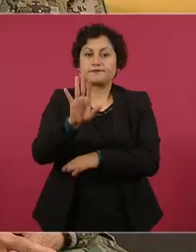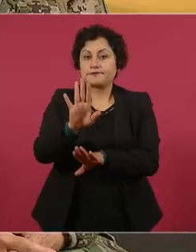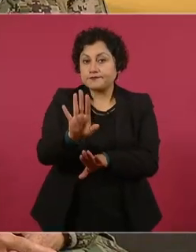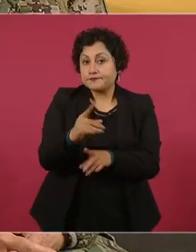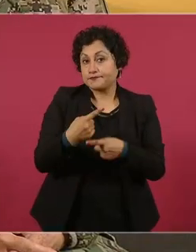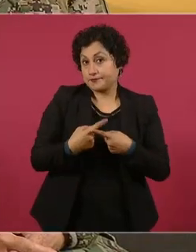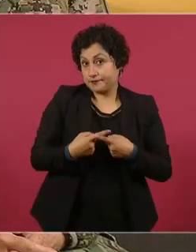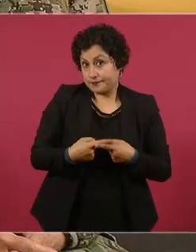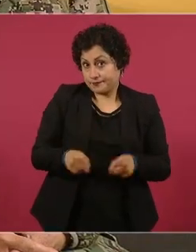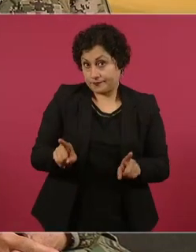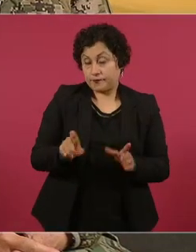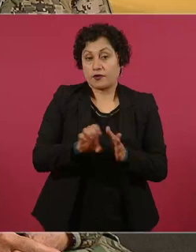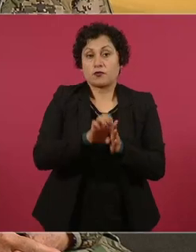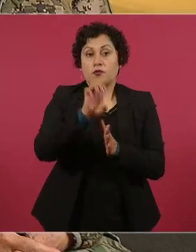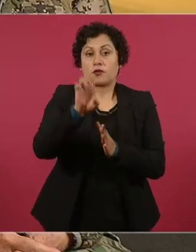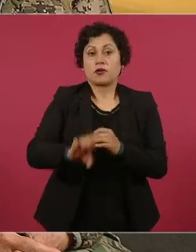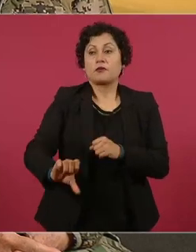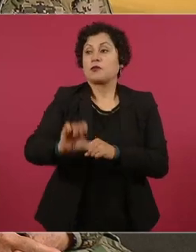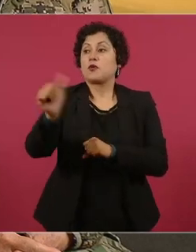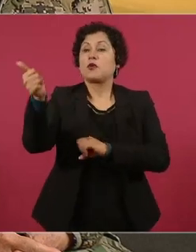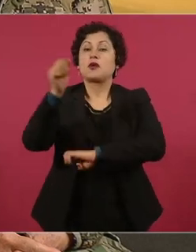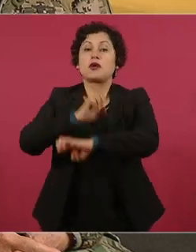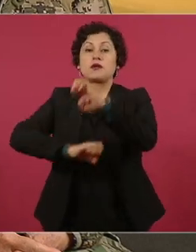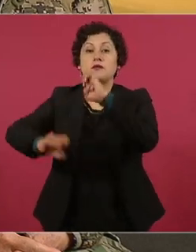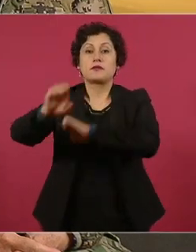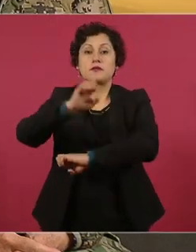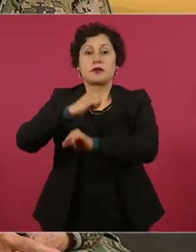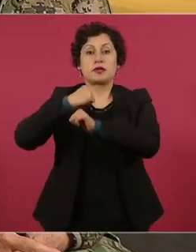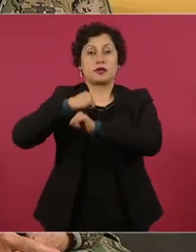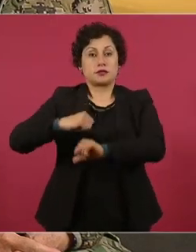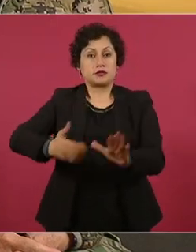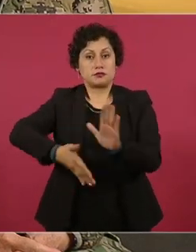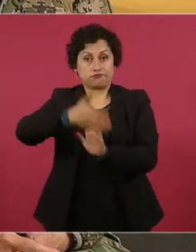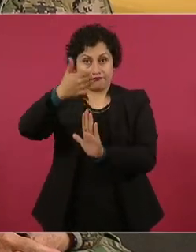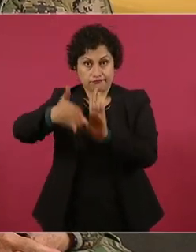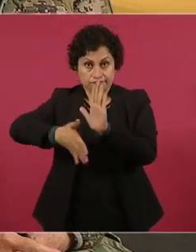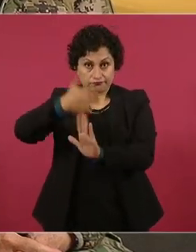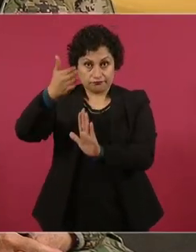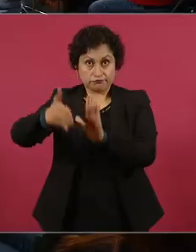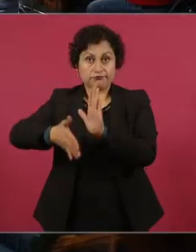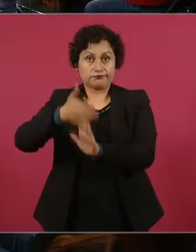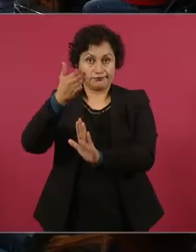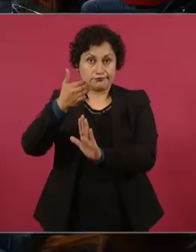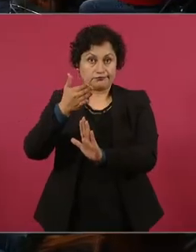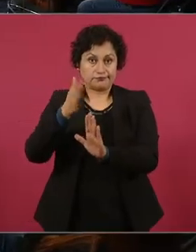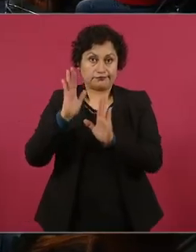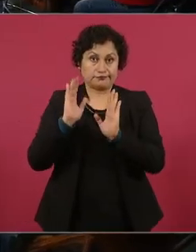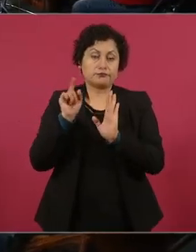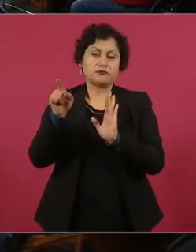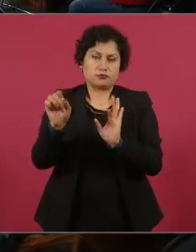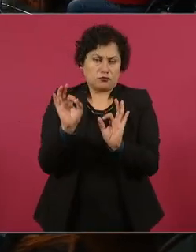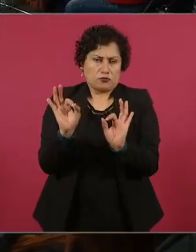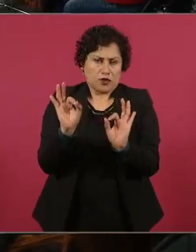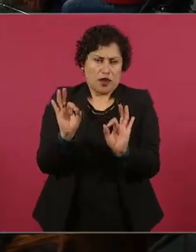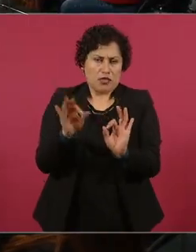no contratista, una empresa no echada a perder,